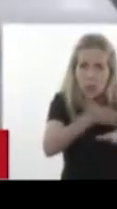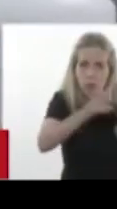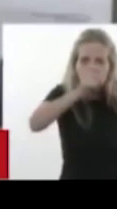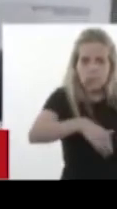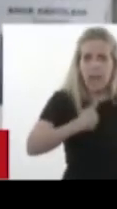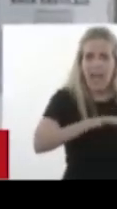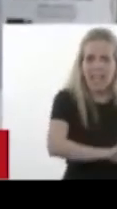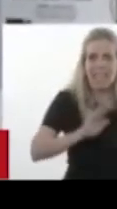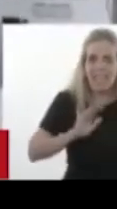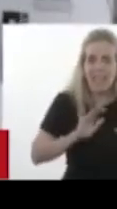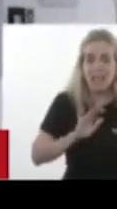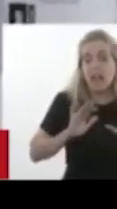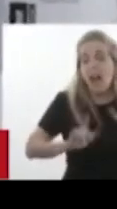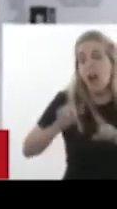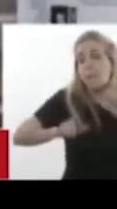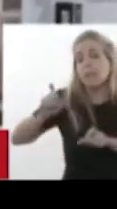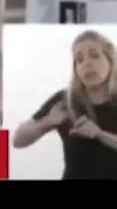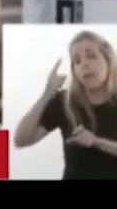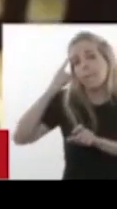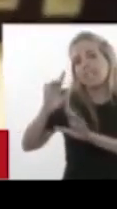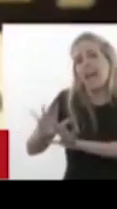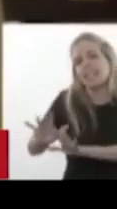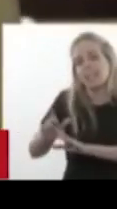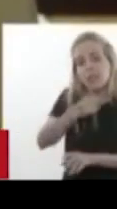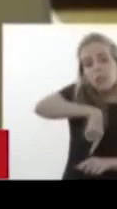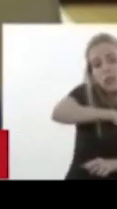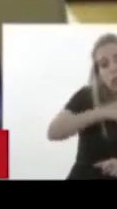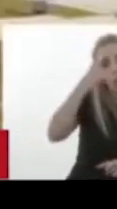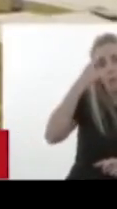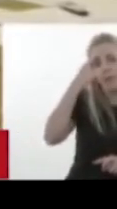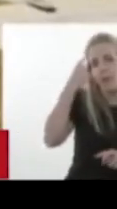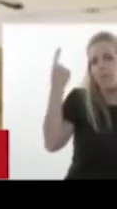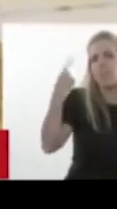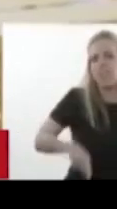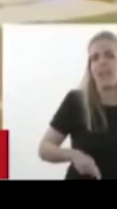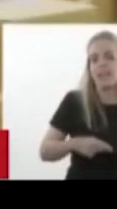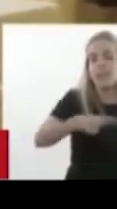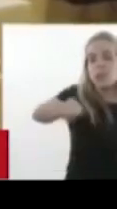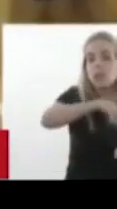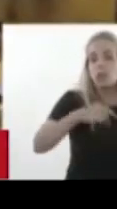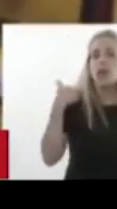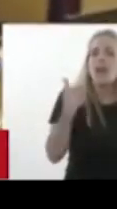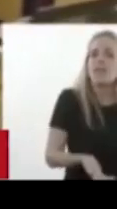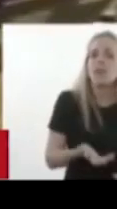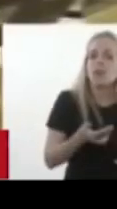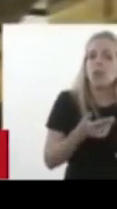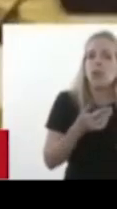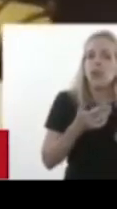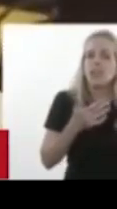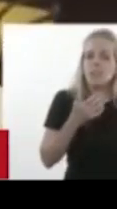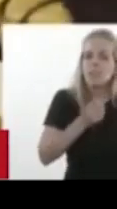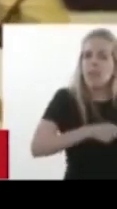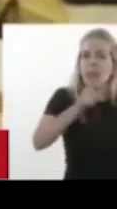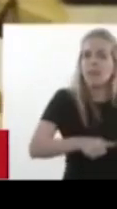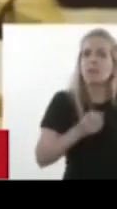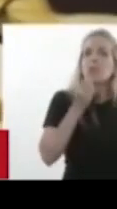Pero nosotros no pensamos en eso. Nosotros en lo que pensamos es en el bienestar de nuestra gente. Y en